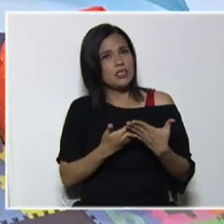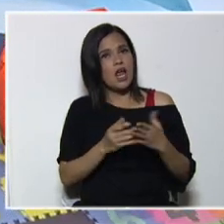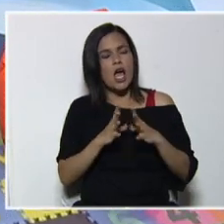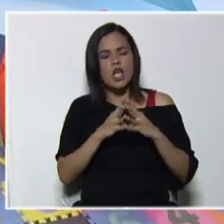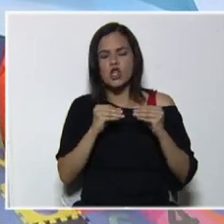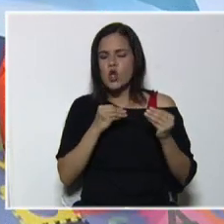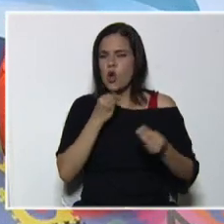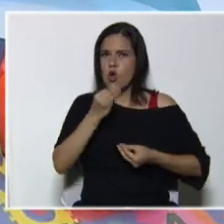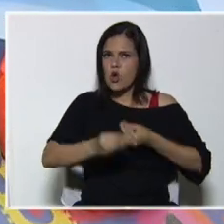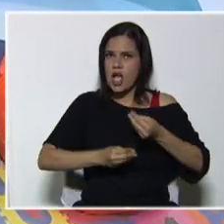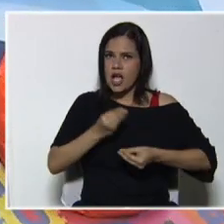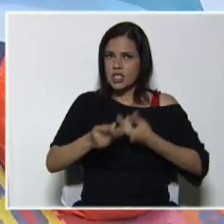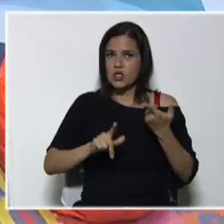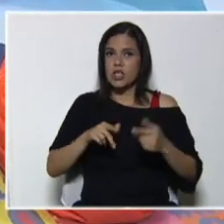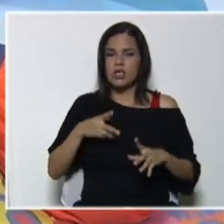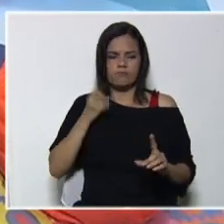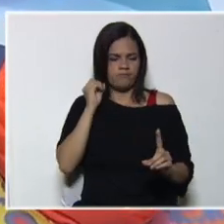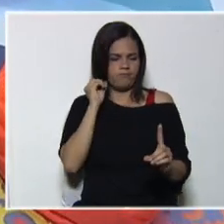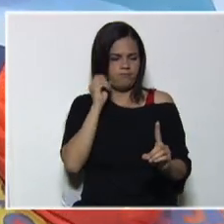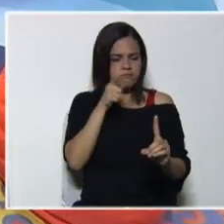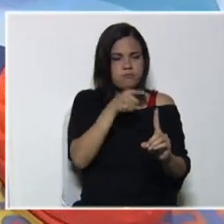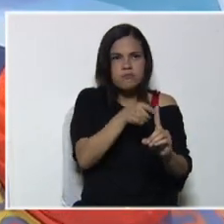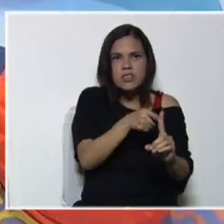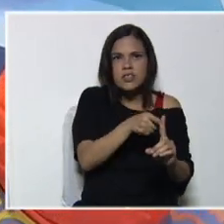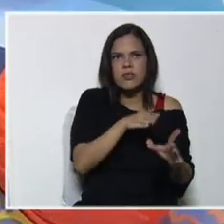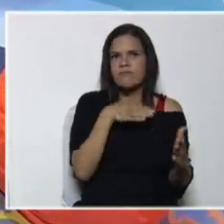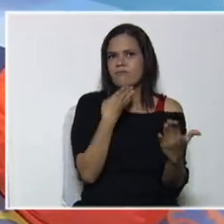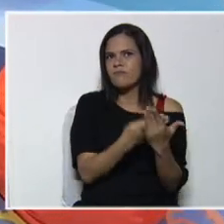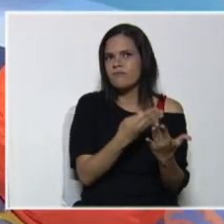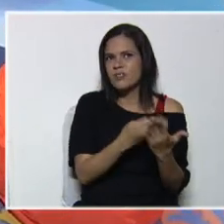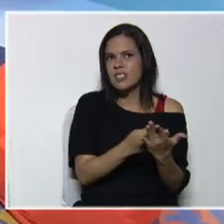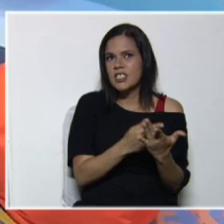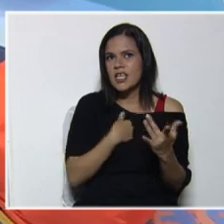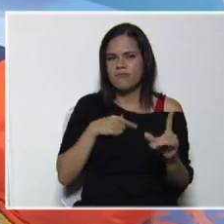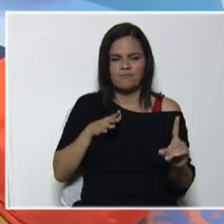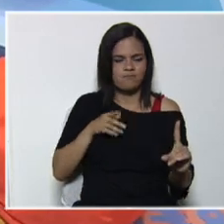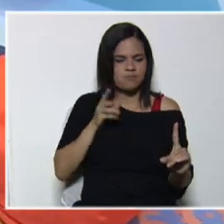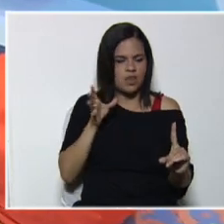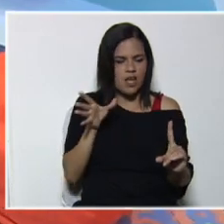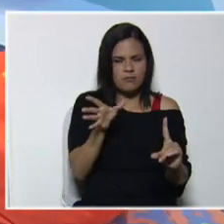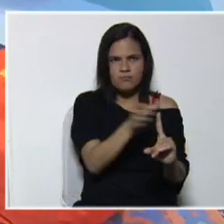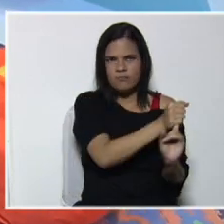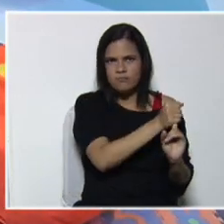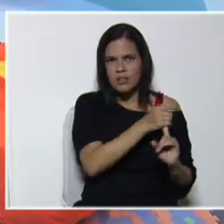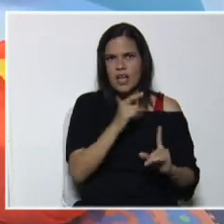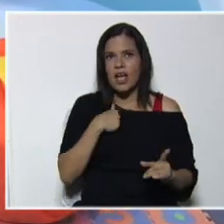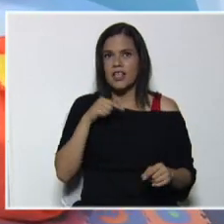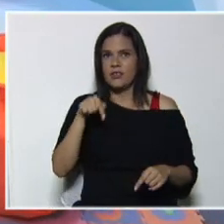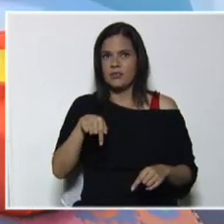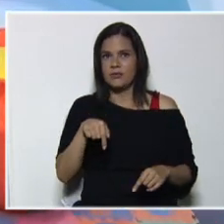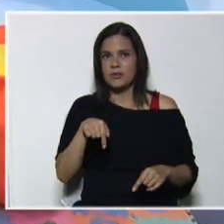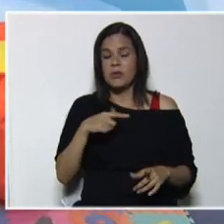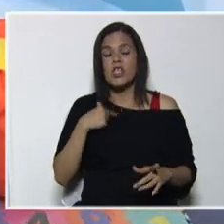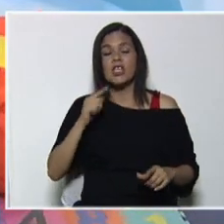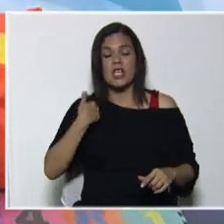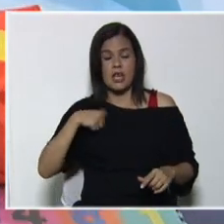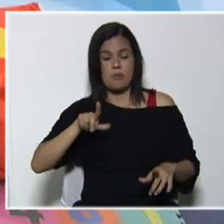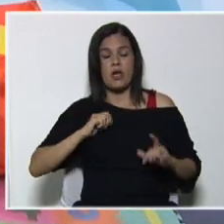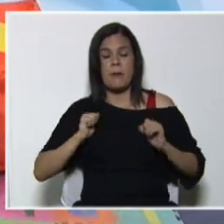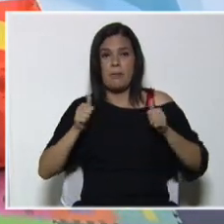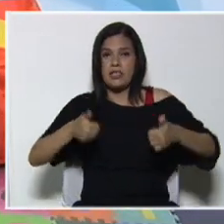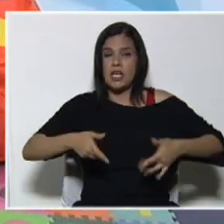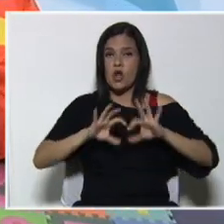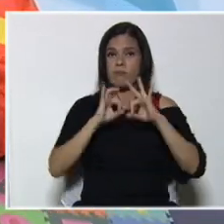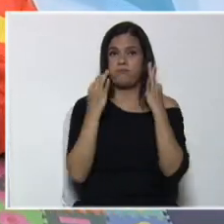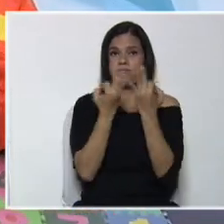los que han hecho posible que los objetivos de este plan sean alcanzados a cabalidad. Y para ello tenemos que iniciar con la